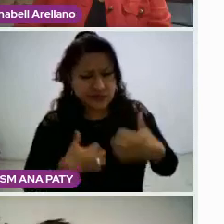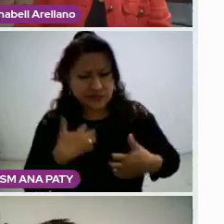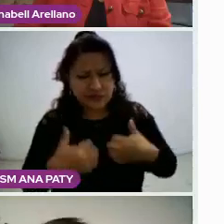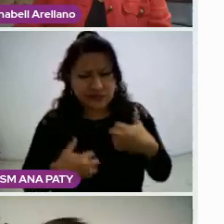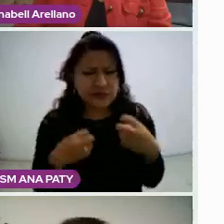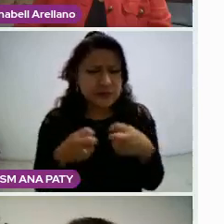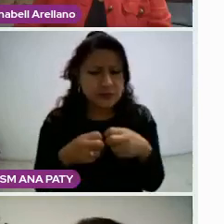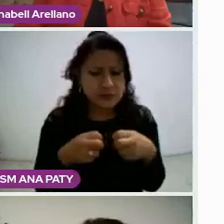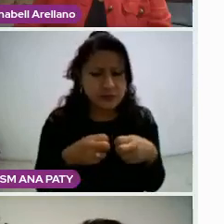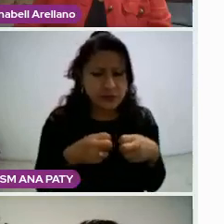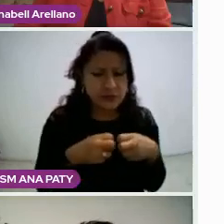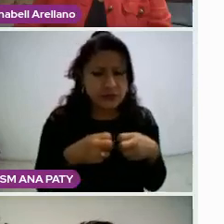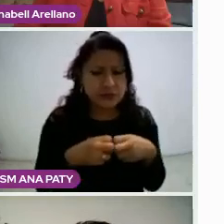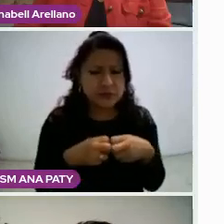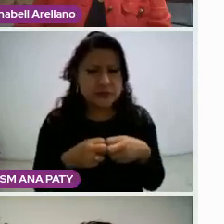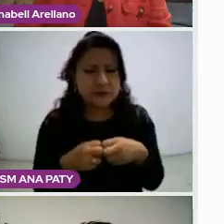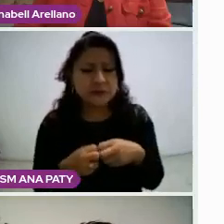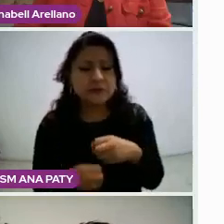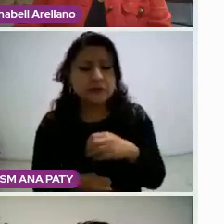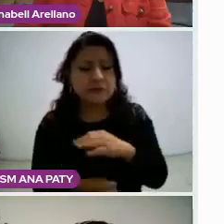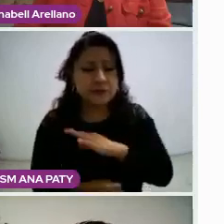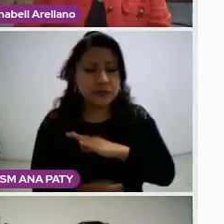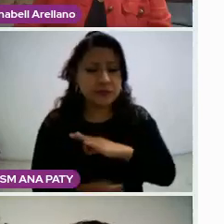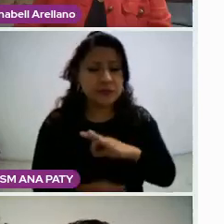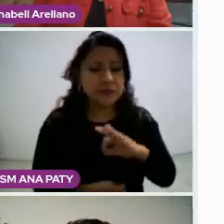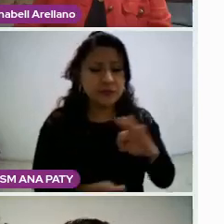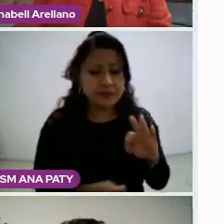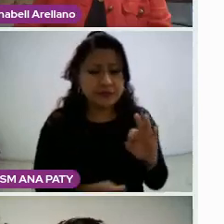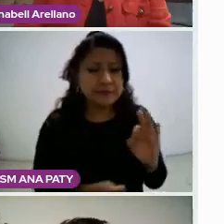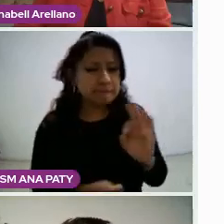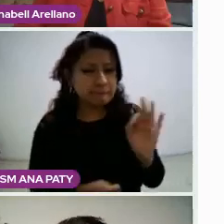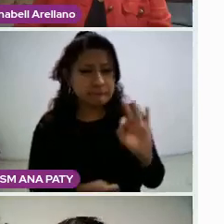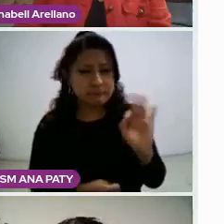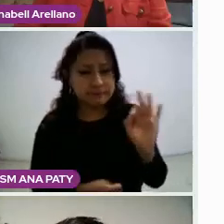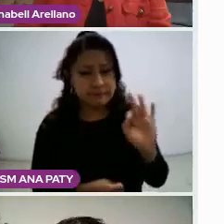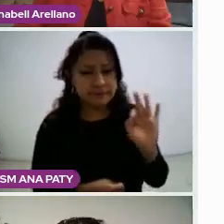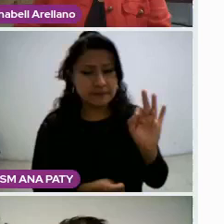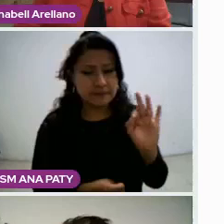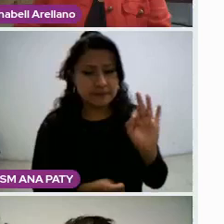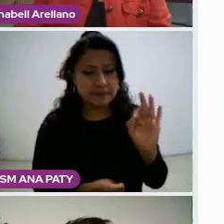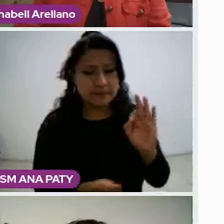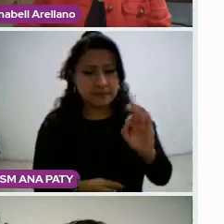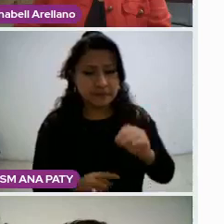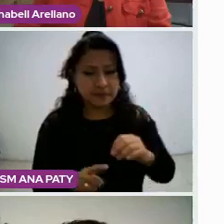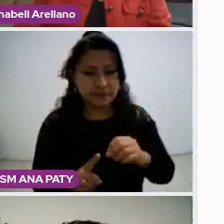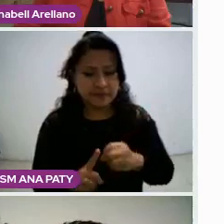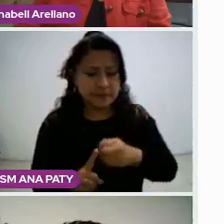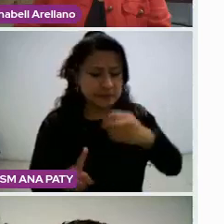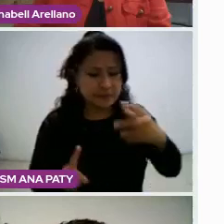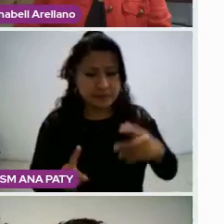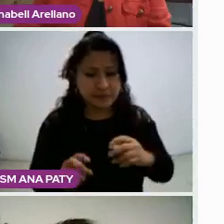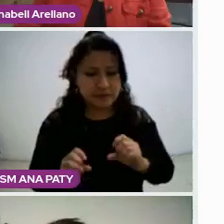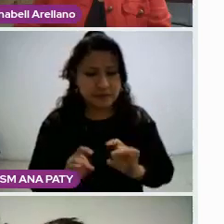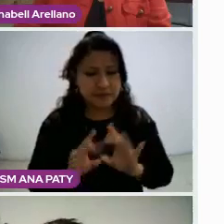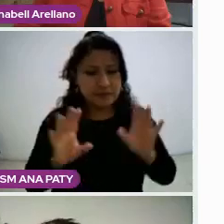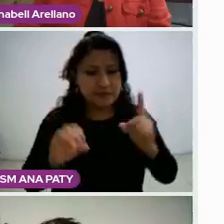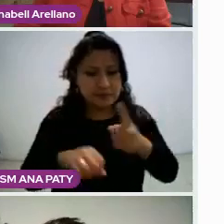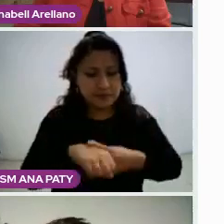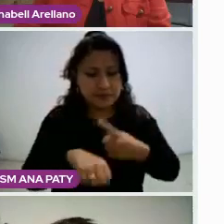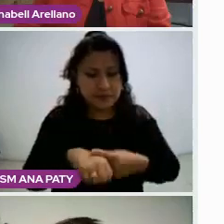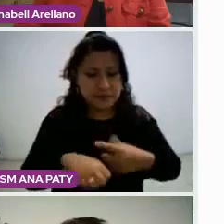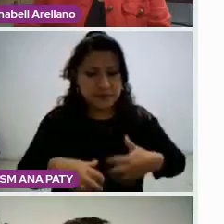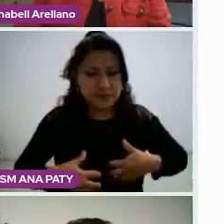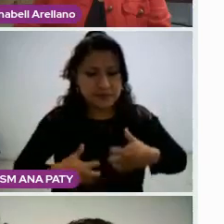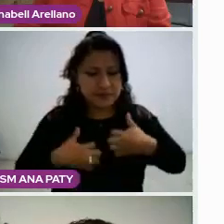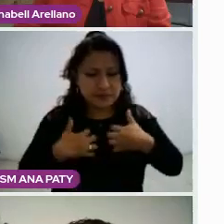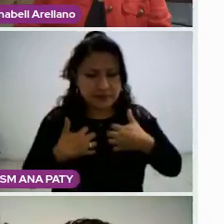puede llevar a cuestiones desbordadas, que los lleva a tener un trastorno de ansiedad, trastorno depresivo. Pero bueno, esto es como una pequeña introducción.